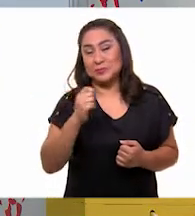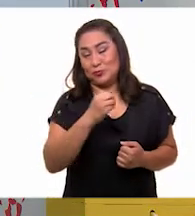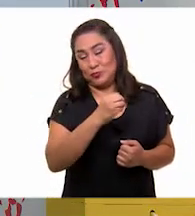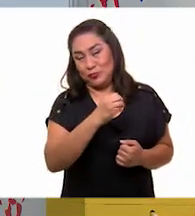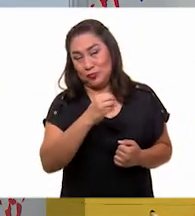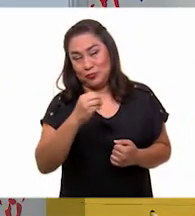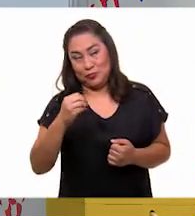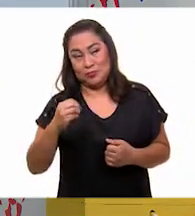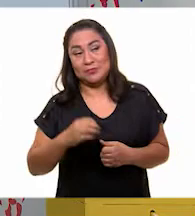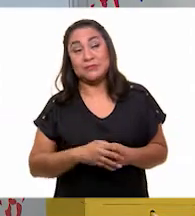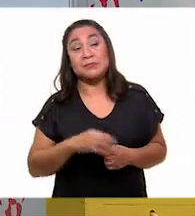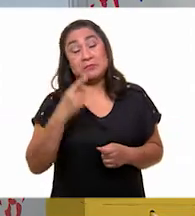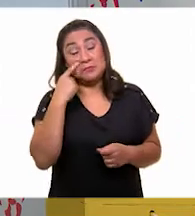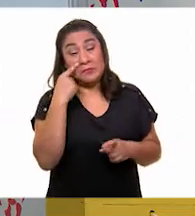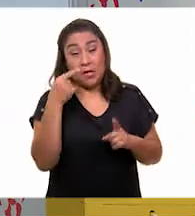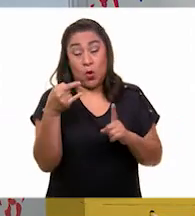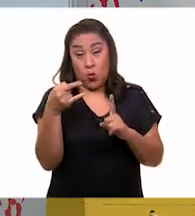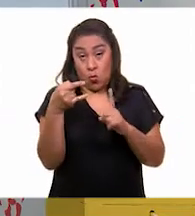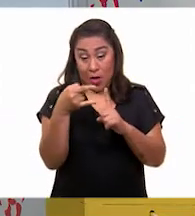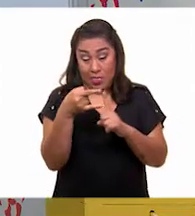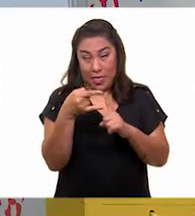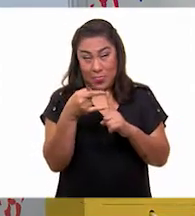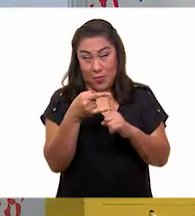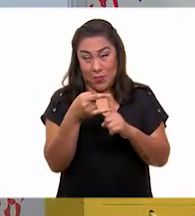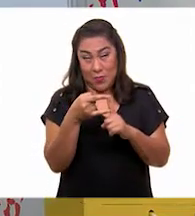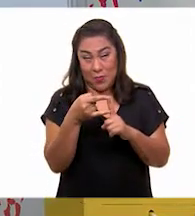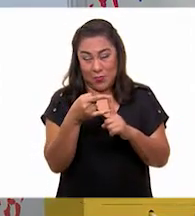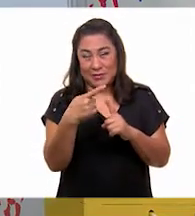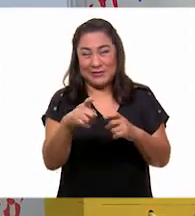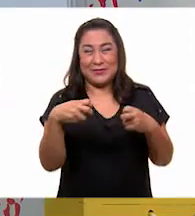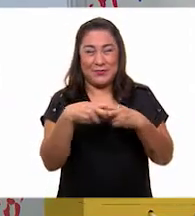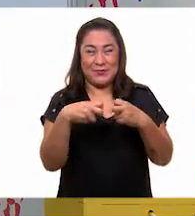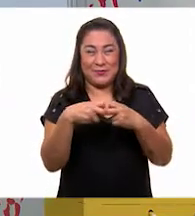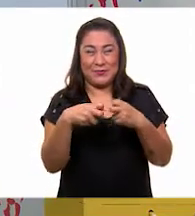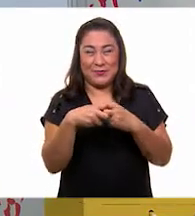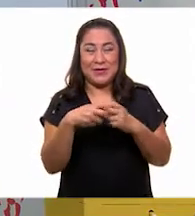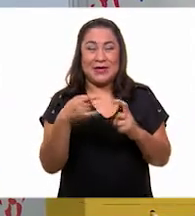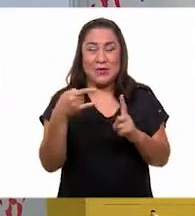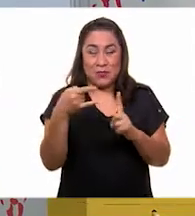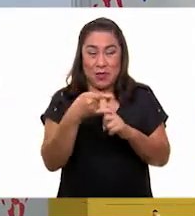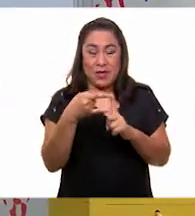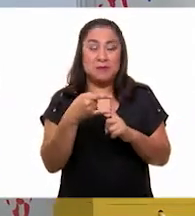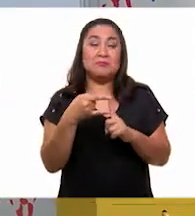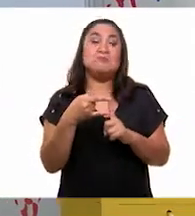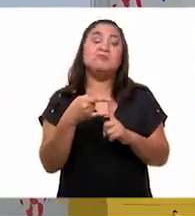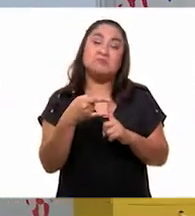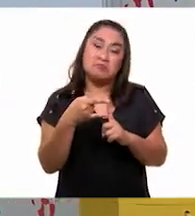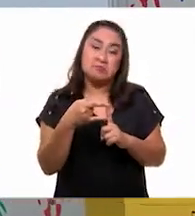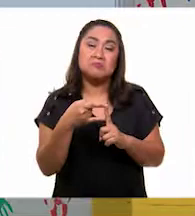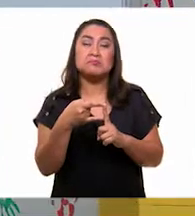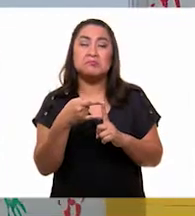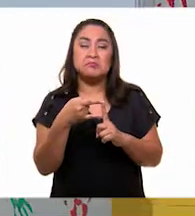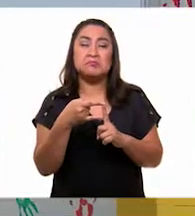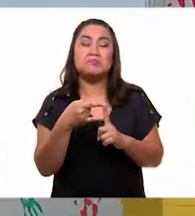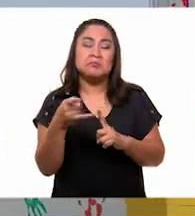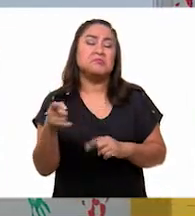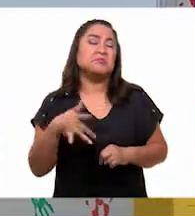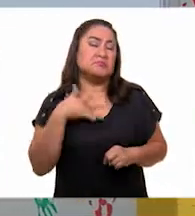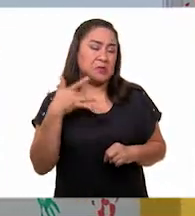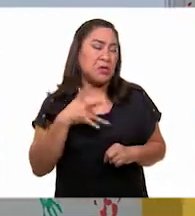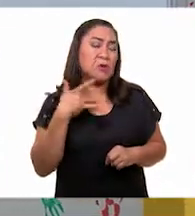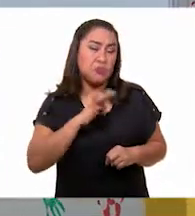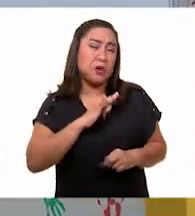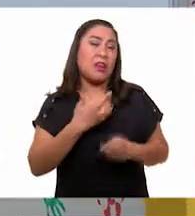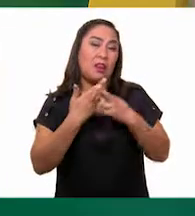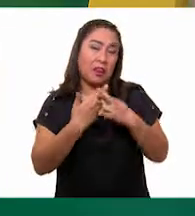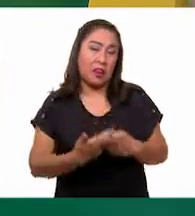Al cuadrado. Muy bien. O al recipiente en forma tipo cúbica, ¿verdad? También. Muy bien. Es al que